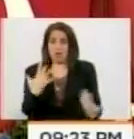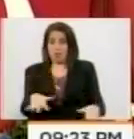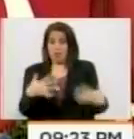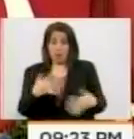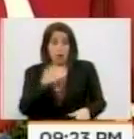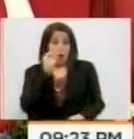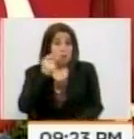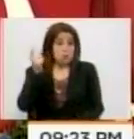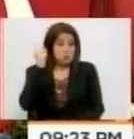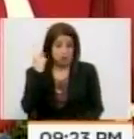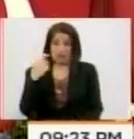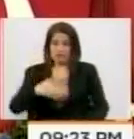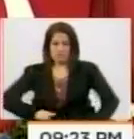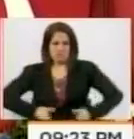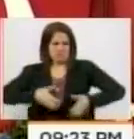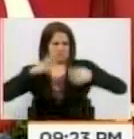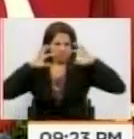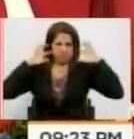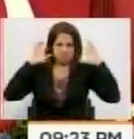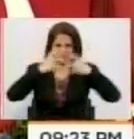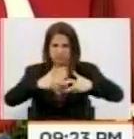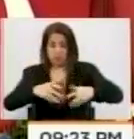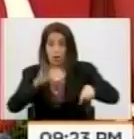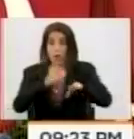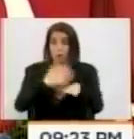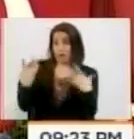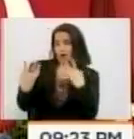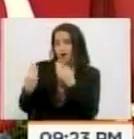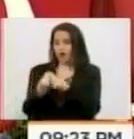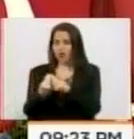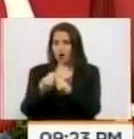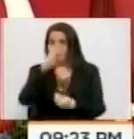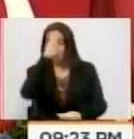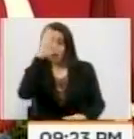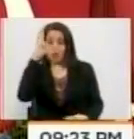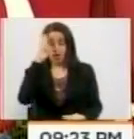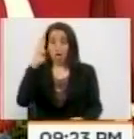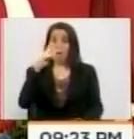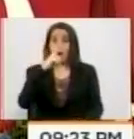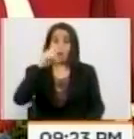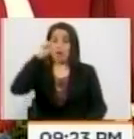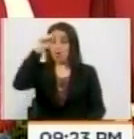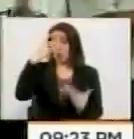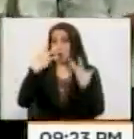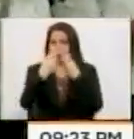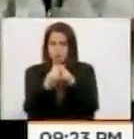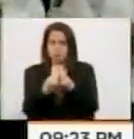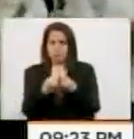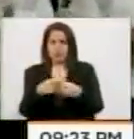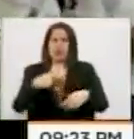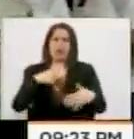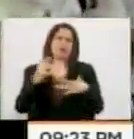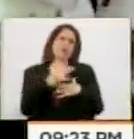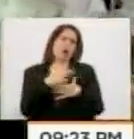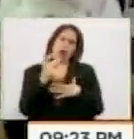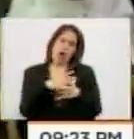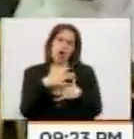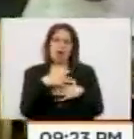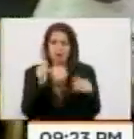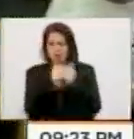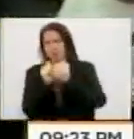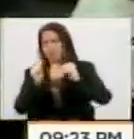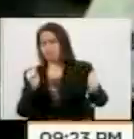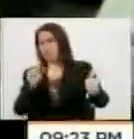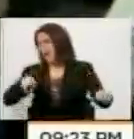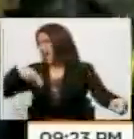amargadas, más amargados que nunca. Porque estamos Diosdado y yo juntos. Han querido separarnos. ¿Cómo les duele? ¿Cómo les duele? Han querido dividirnos y